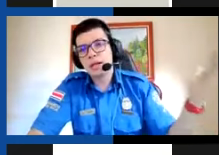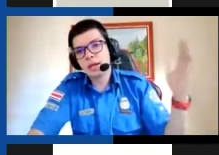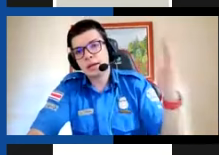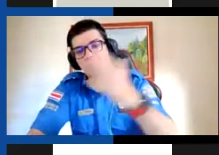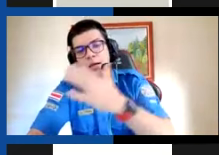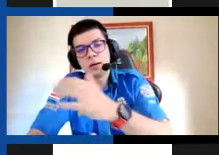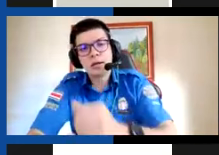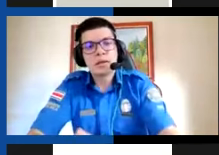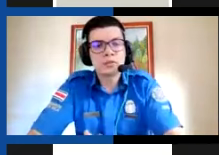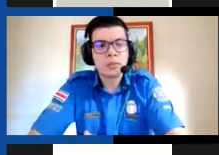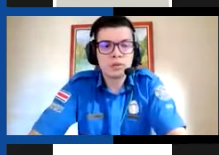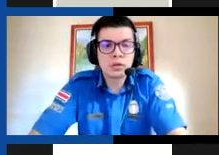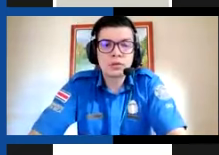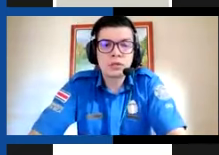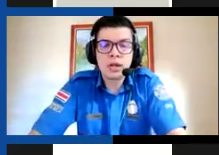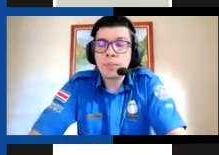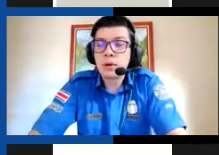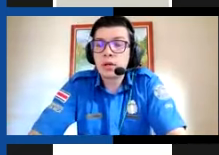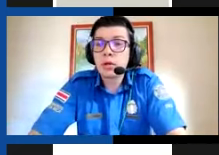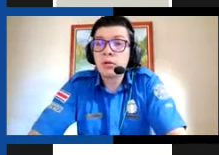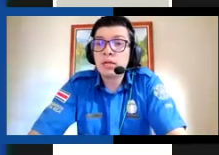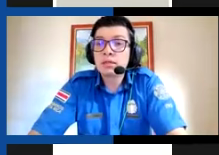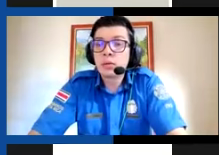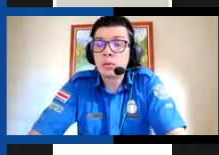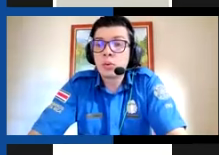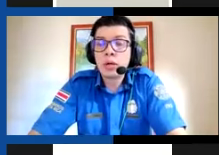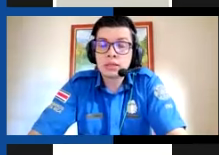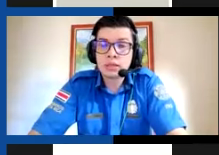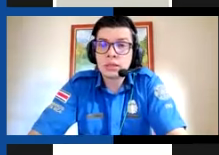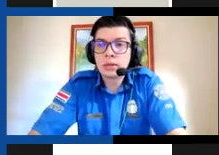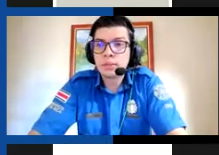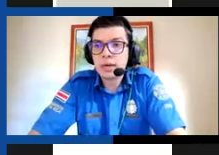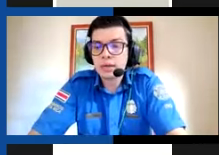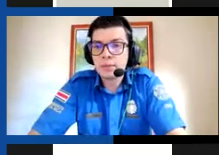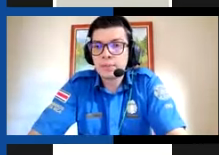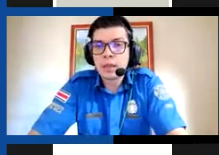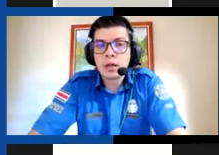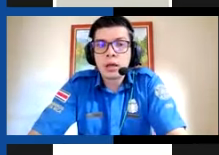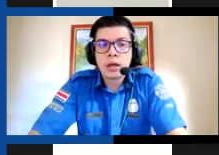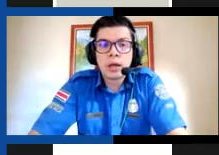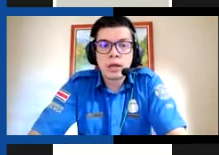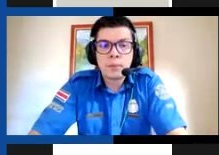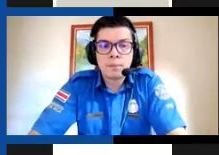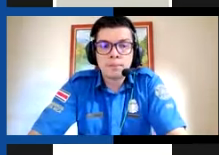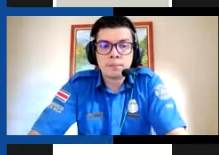serie de aspectos que considerar, pero que no debería ser juez ni parte.